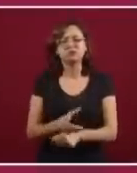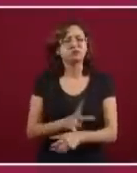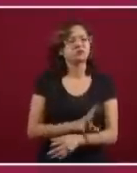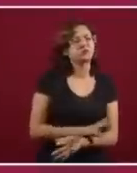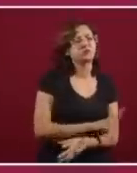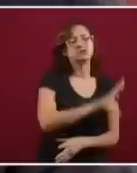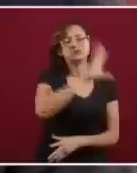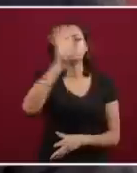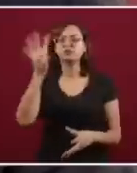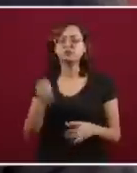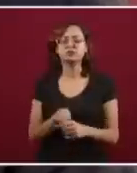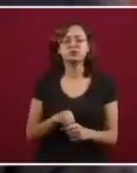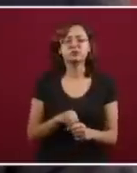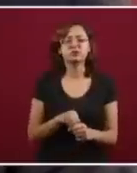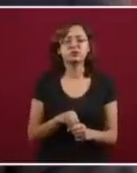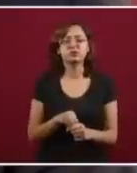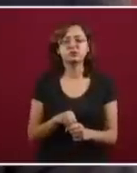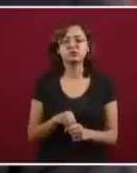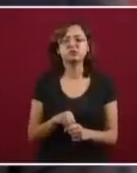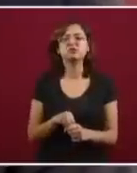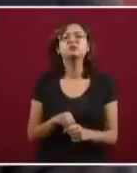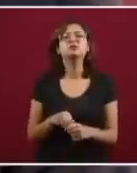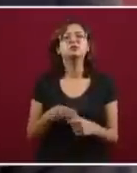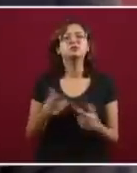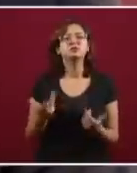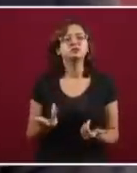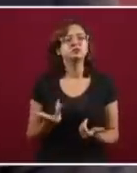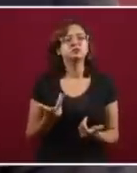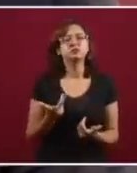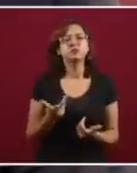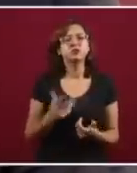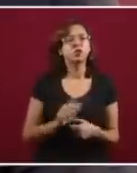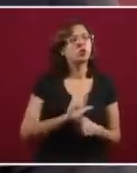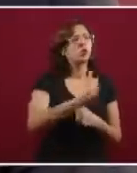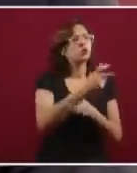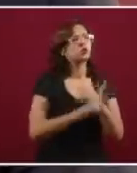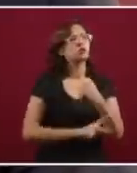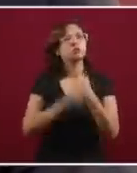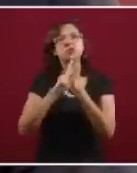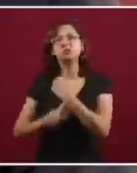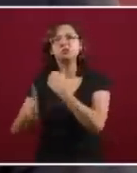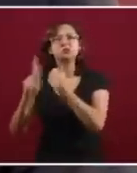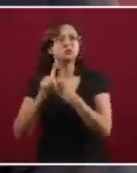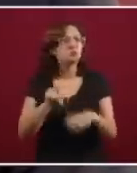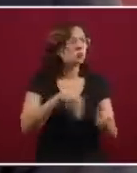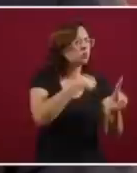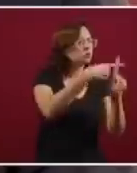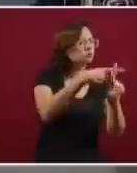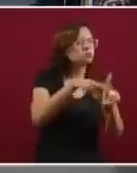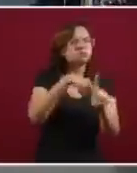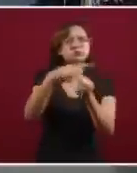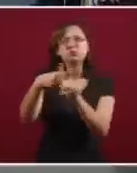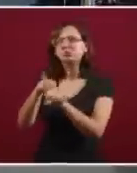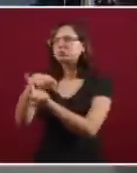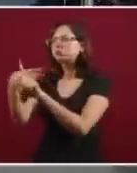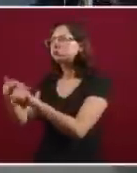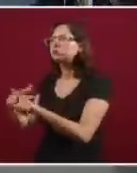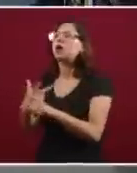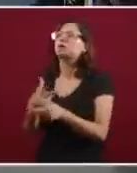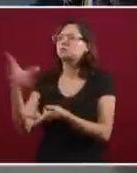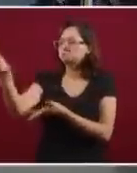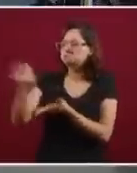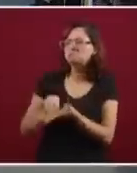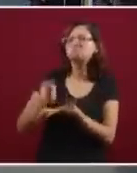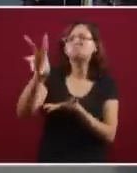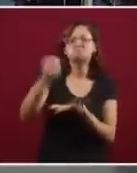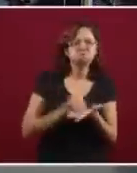aquello que ha dado buenos resultados en otras partes copiar lo bueno